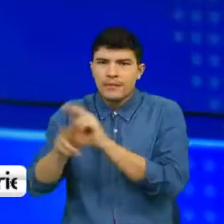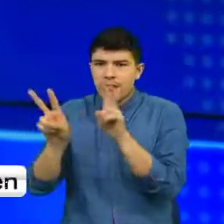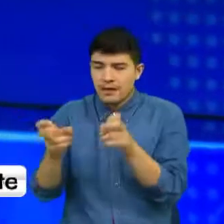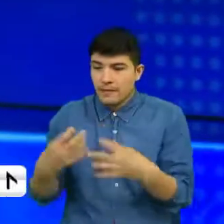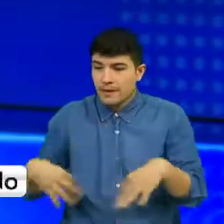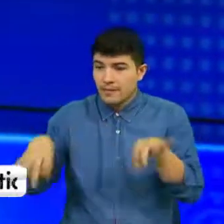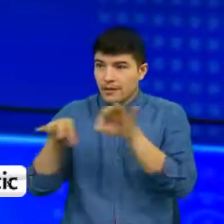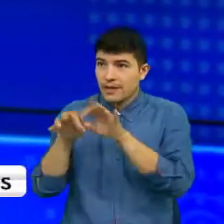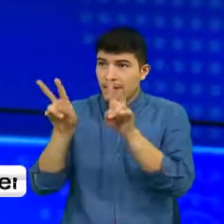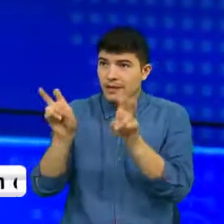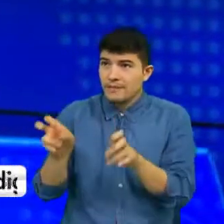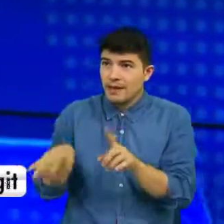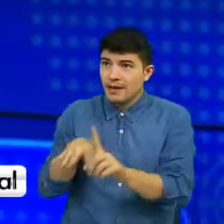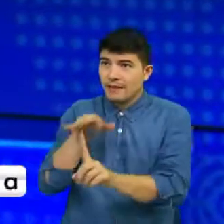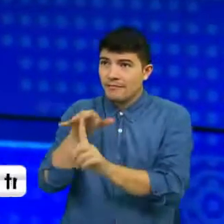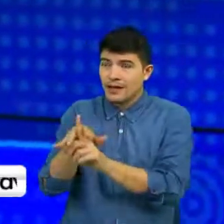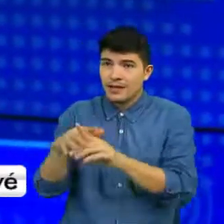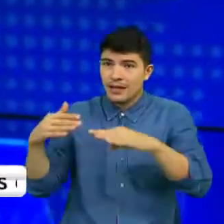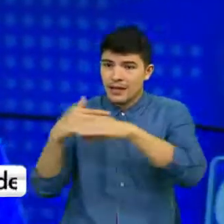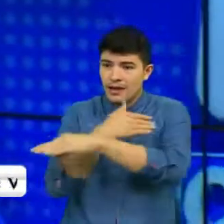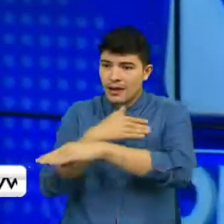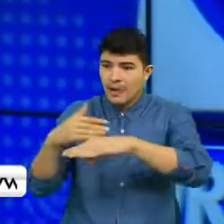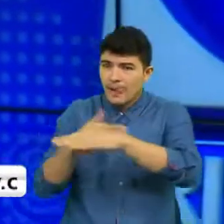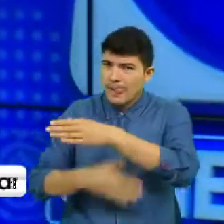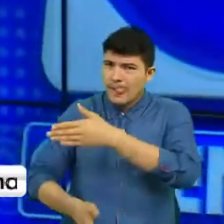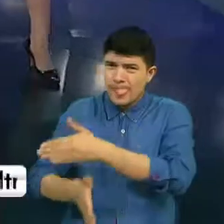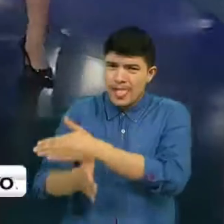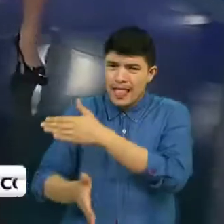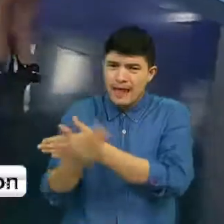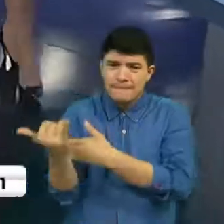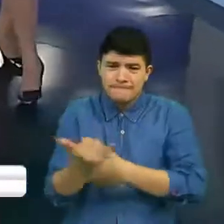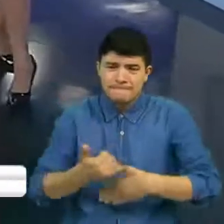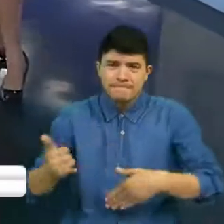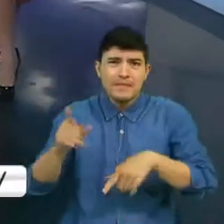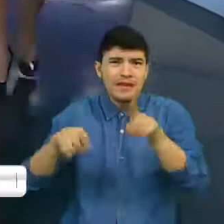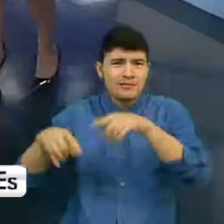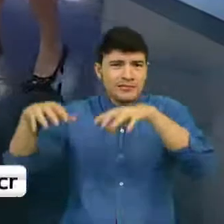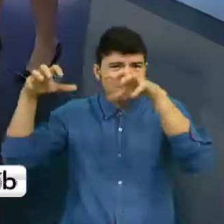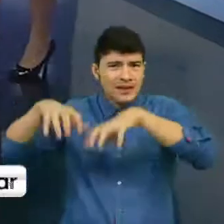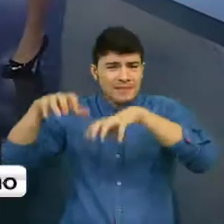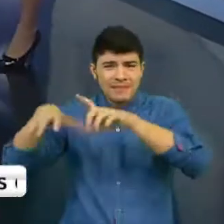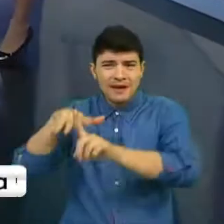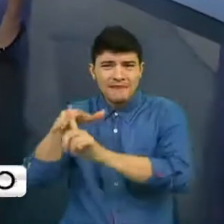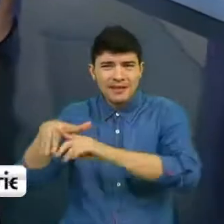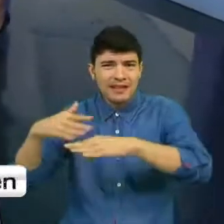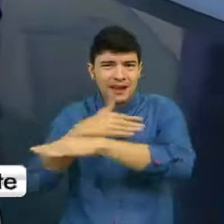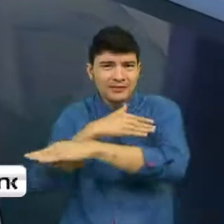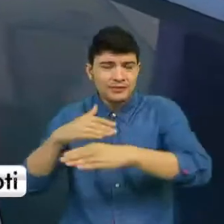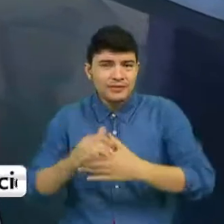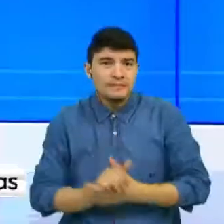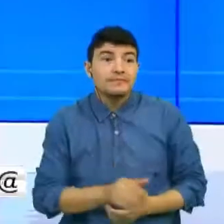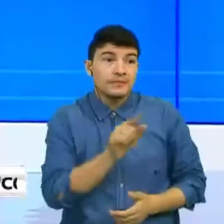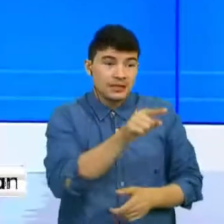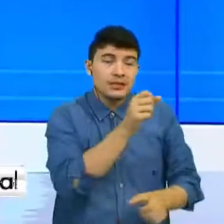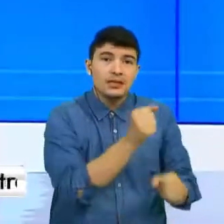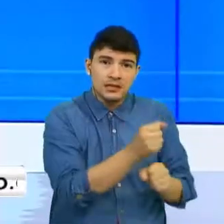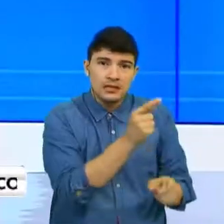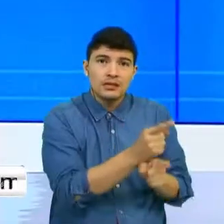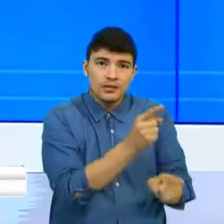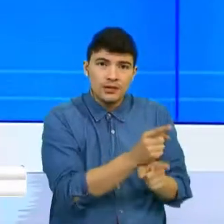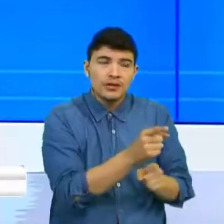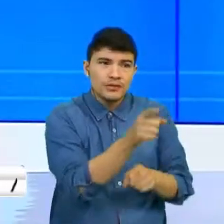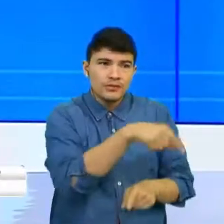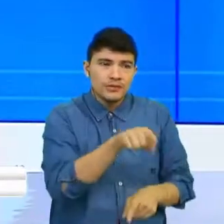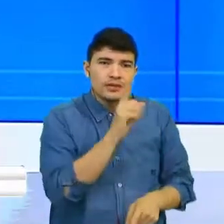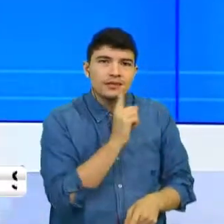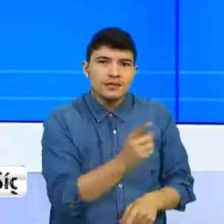es importante hablar también de las afectaciones en las vías que continúan ante las lluvias. Así es, Karen, usted lo ha dicho precisamente, pues hay que decir a nuestros